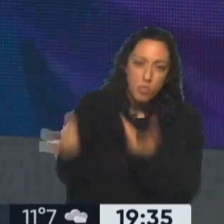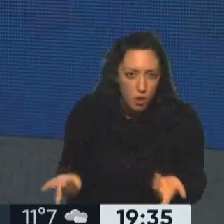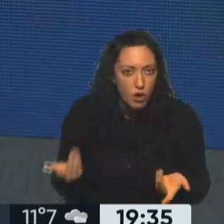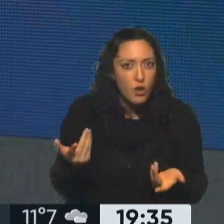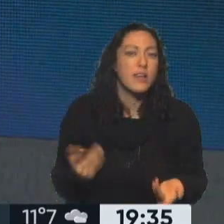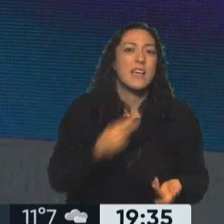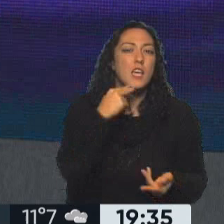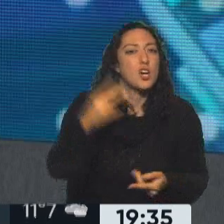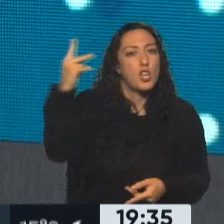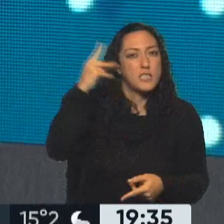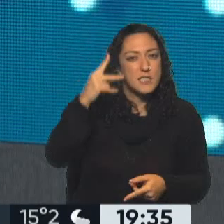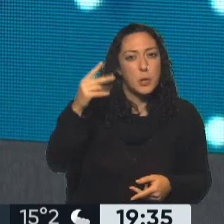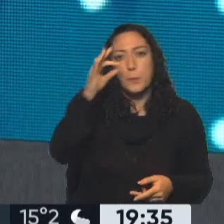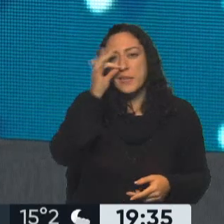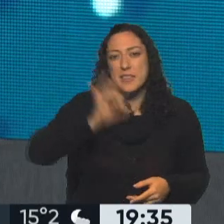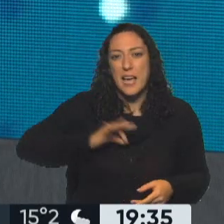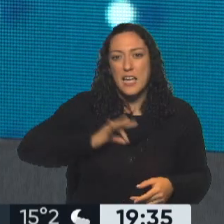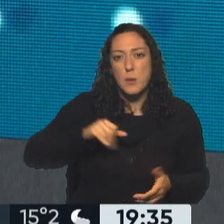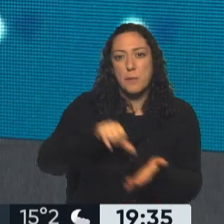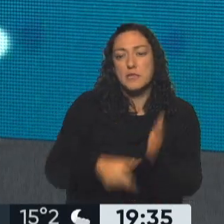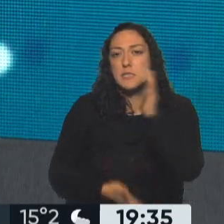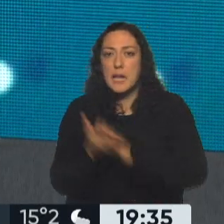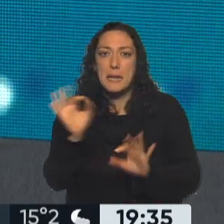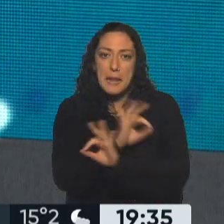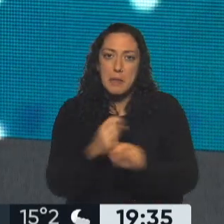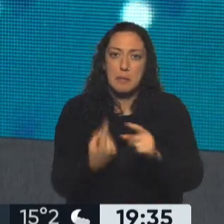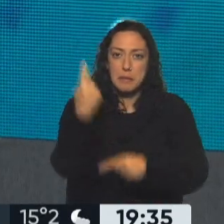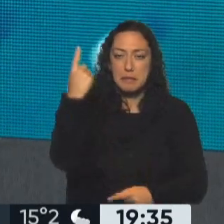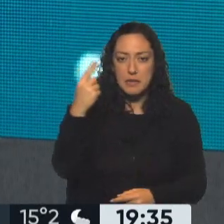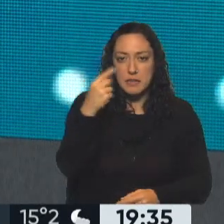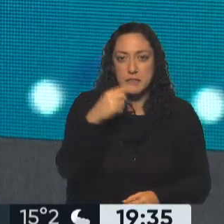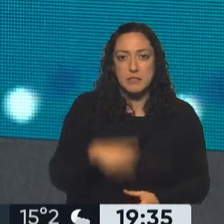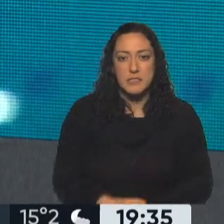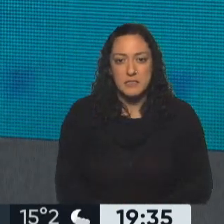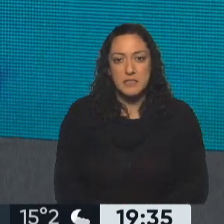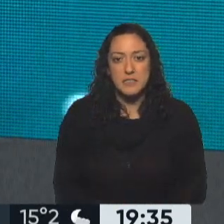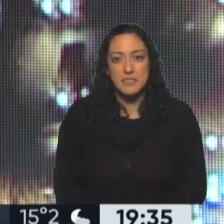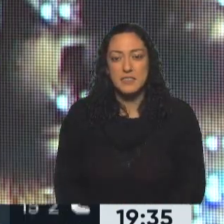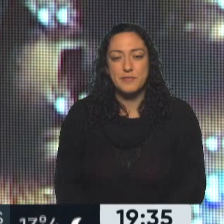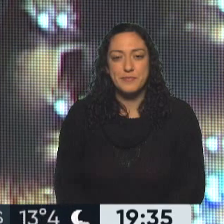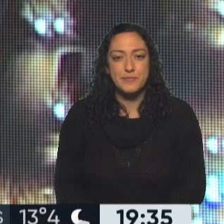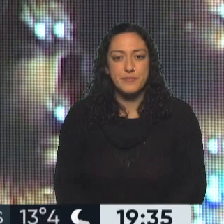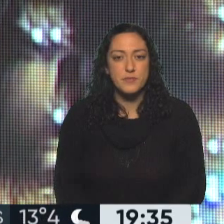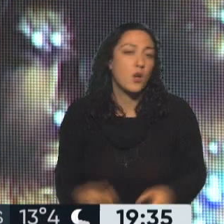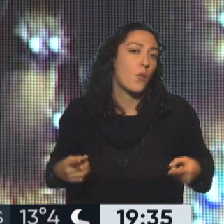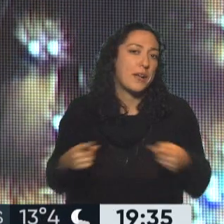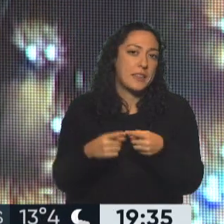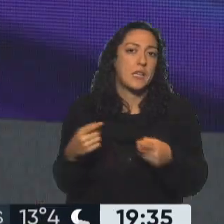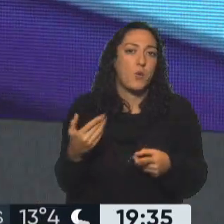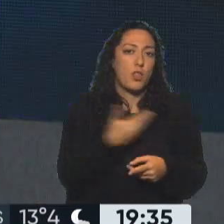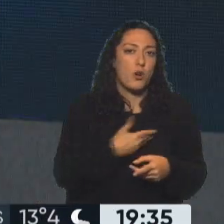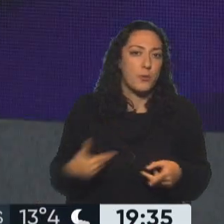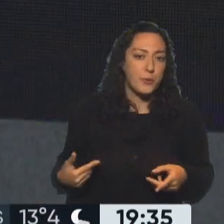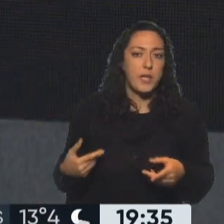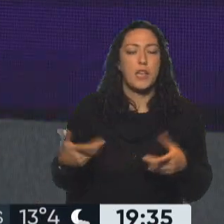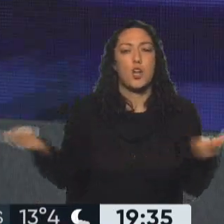Máximo Kirchner después de 20 años que no salía del país y un primer viaje para con un objetivo oficial en el marco